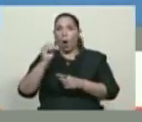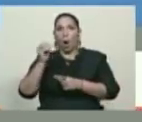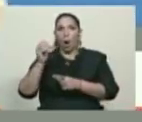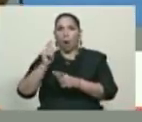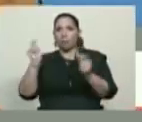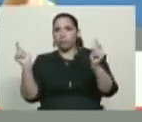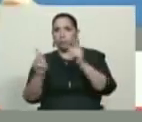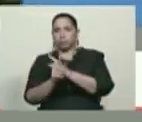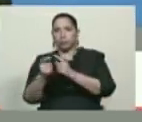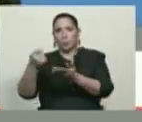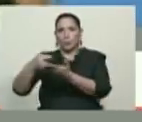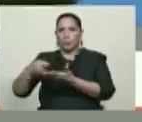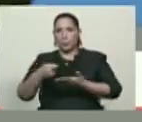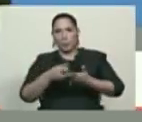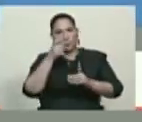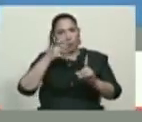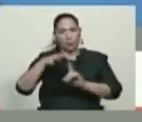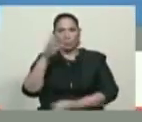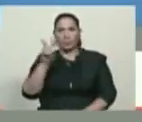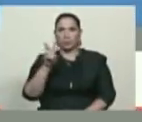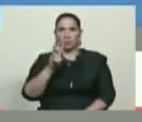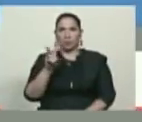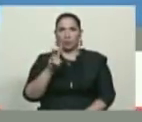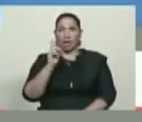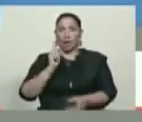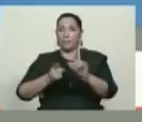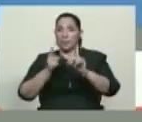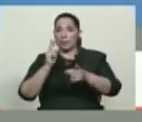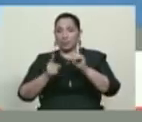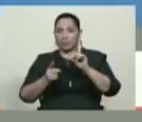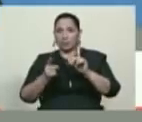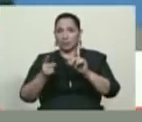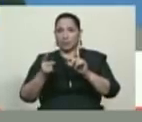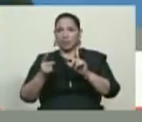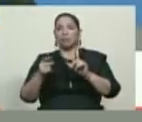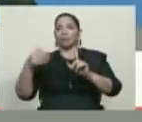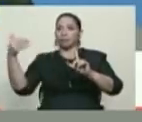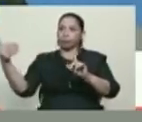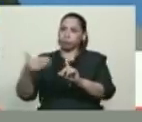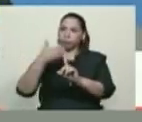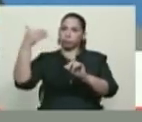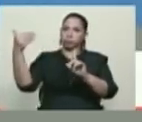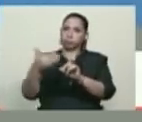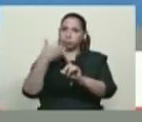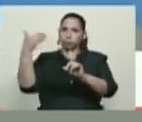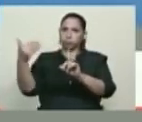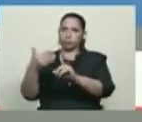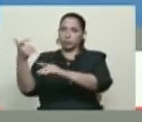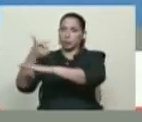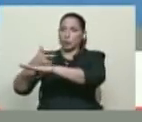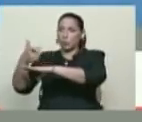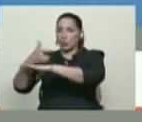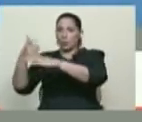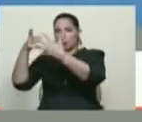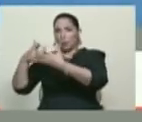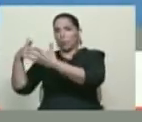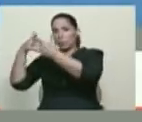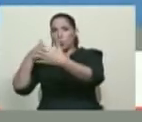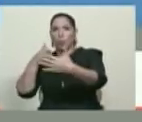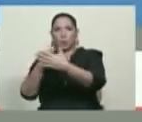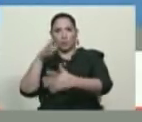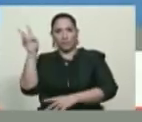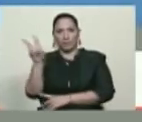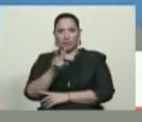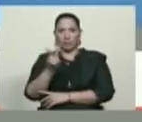el pueblo venezolano a partir de una de las tantas rondas de sanciones del gobierno de Estados Unidos contra Venezuela. El objetivo